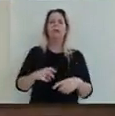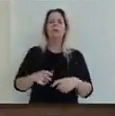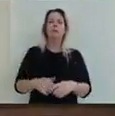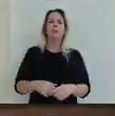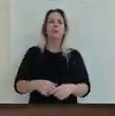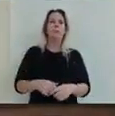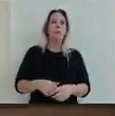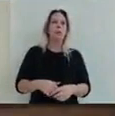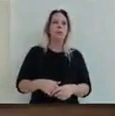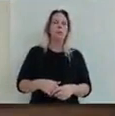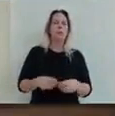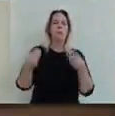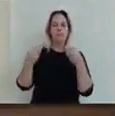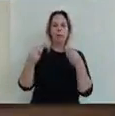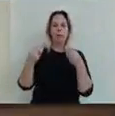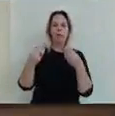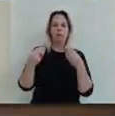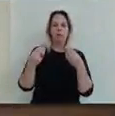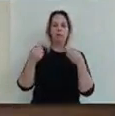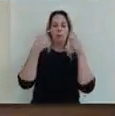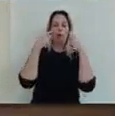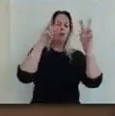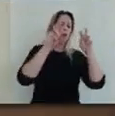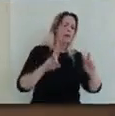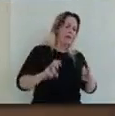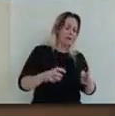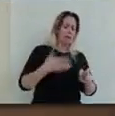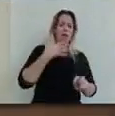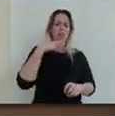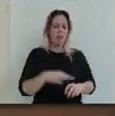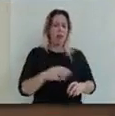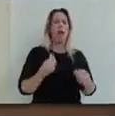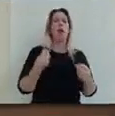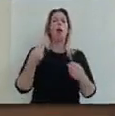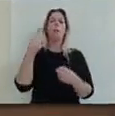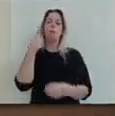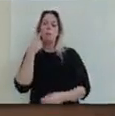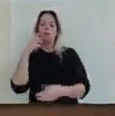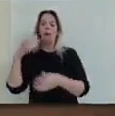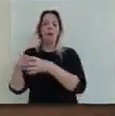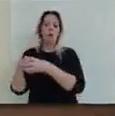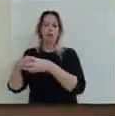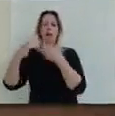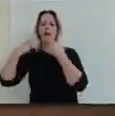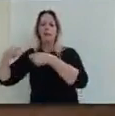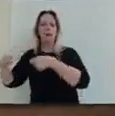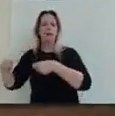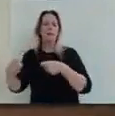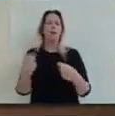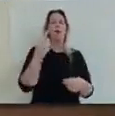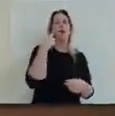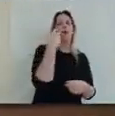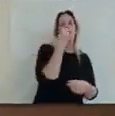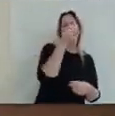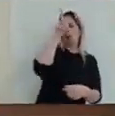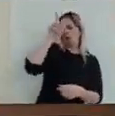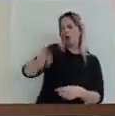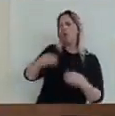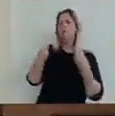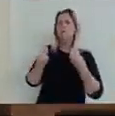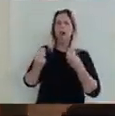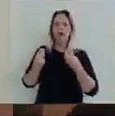poder realizar un análisis serio del balance anual correspondiente al año en cuestión, que es deber del municipio velar por la transparencia